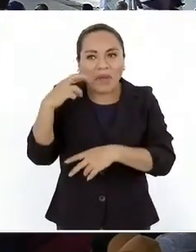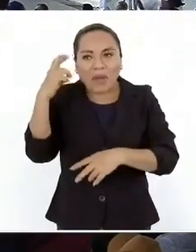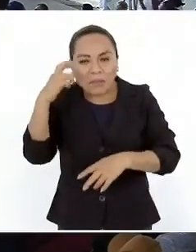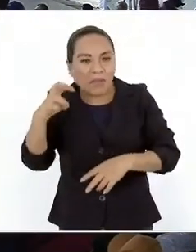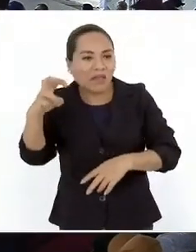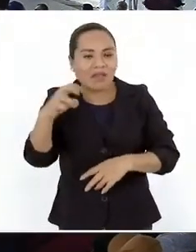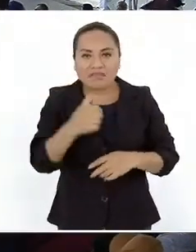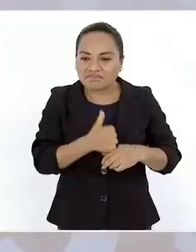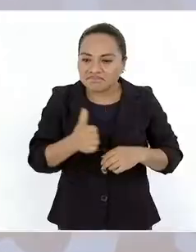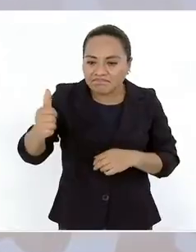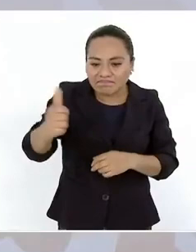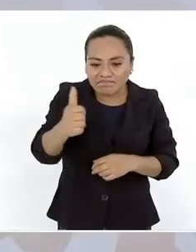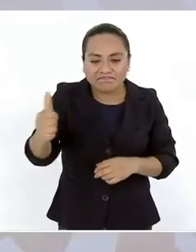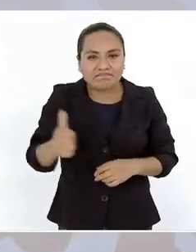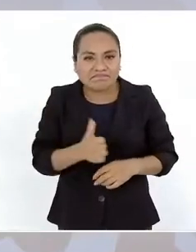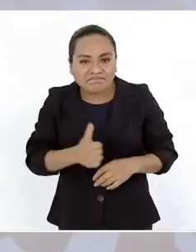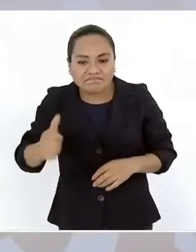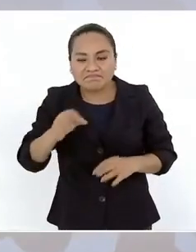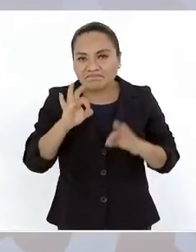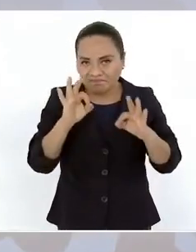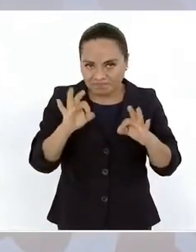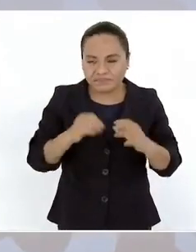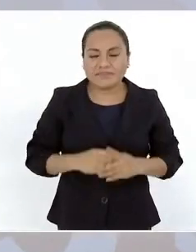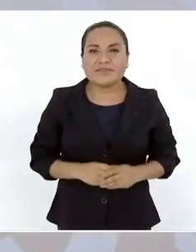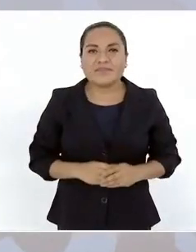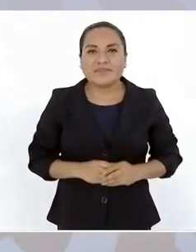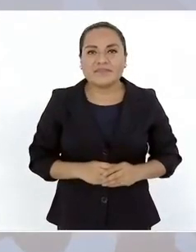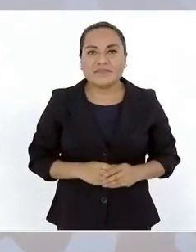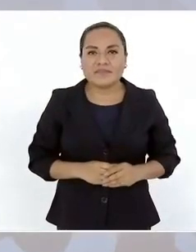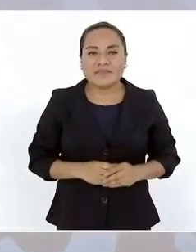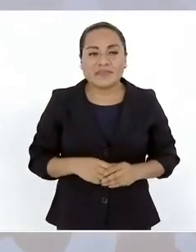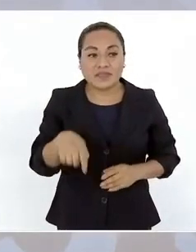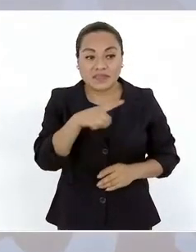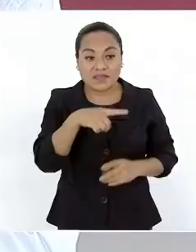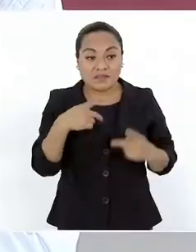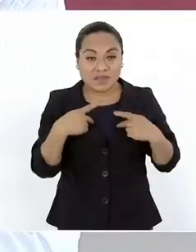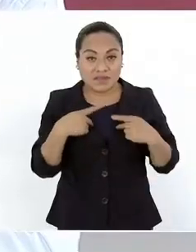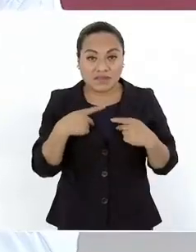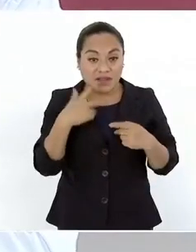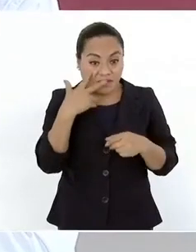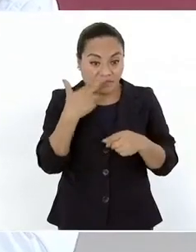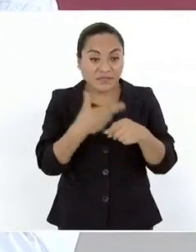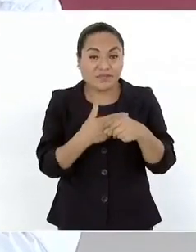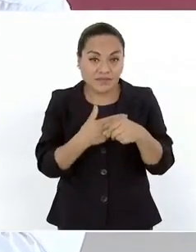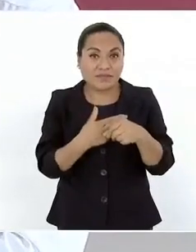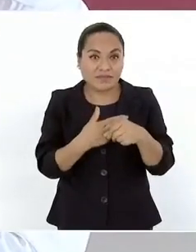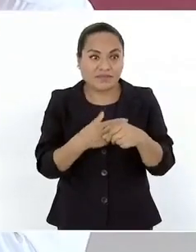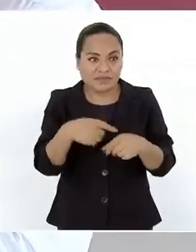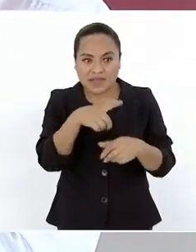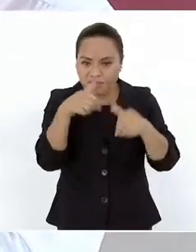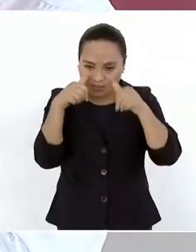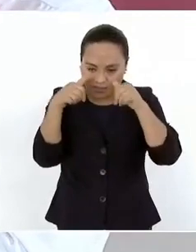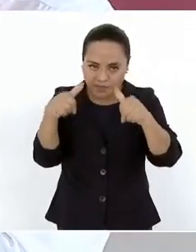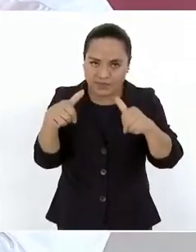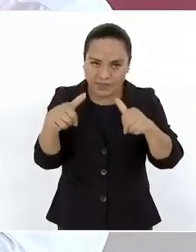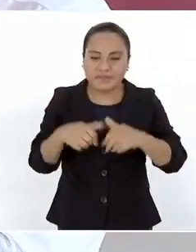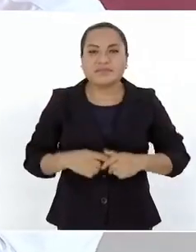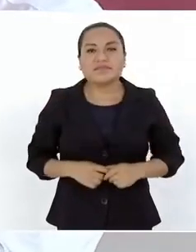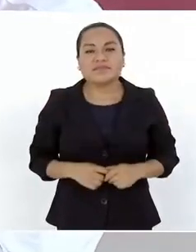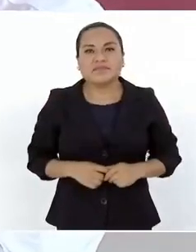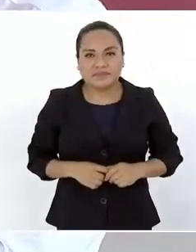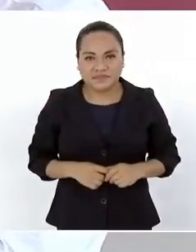Ese es uno, para los responsables. Dos,